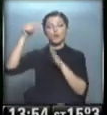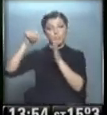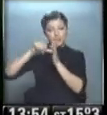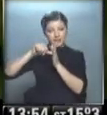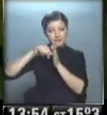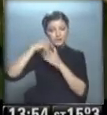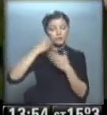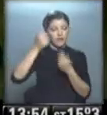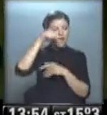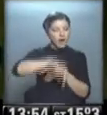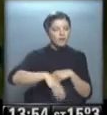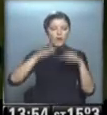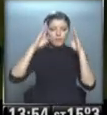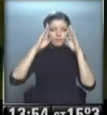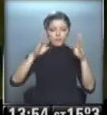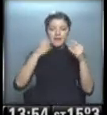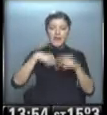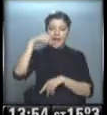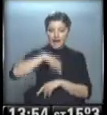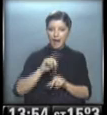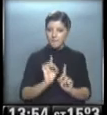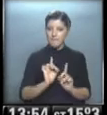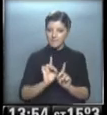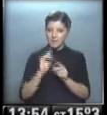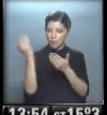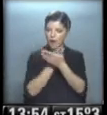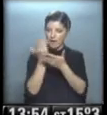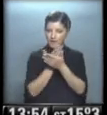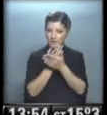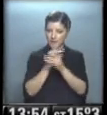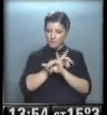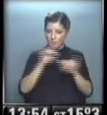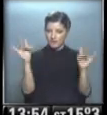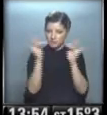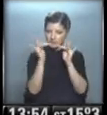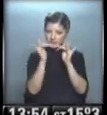esto permita generar los contenidos internamente y desarrollar también